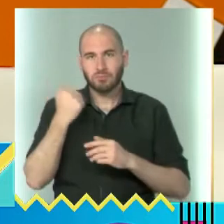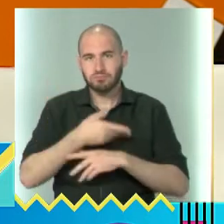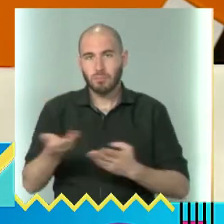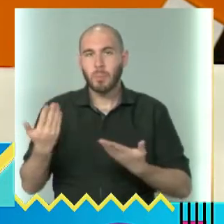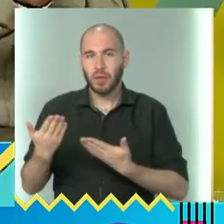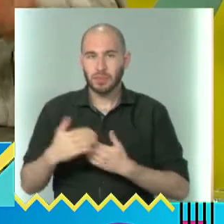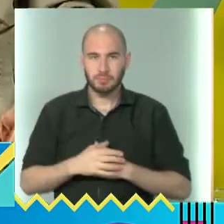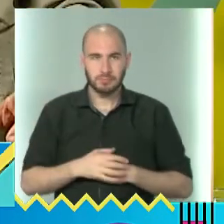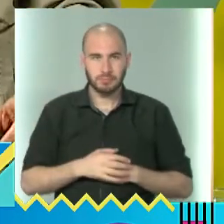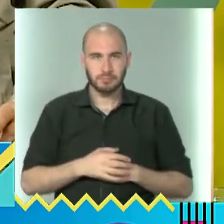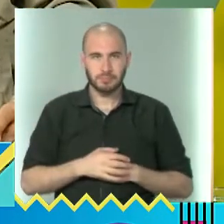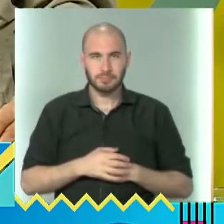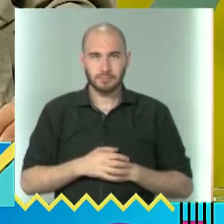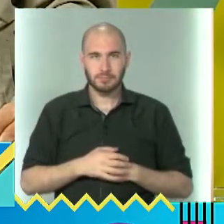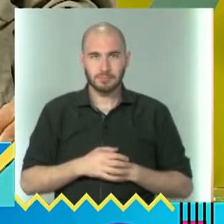Pero fíjate cómo